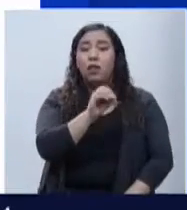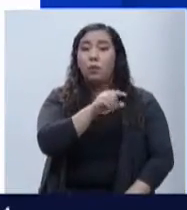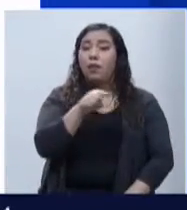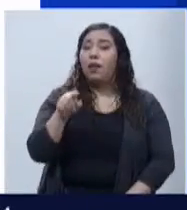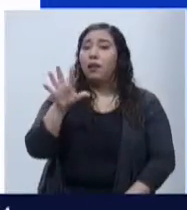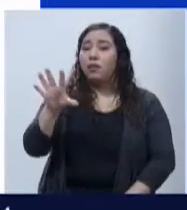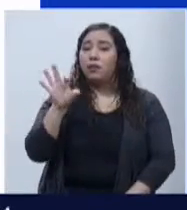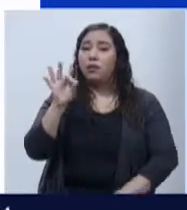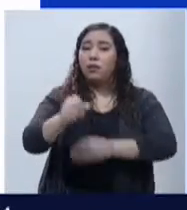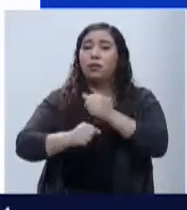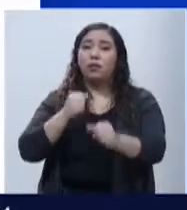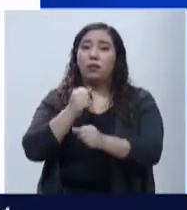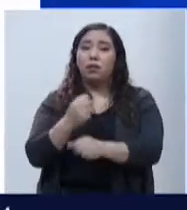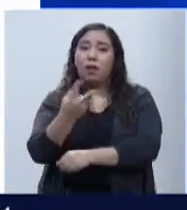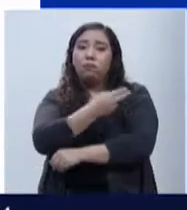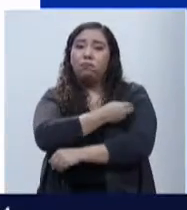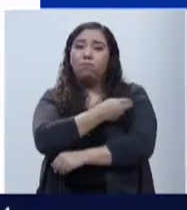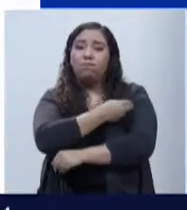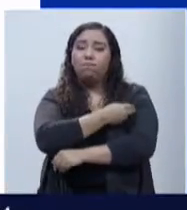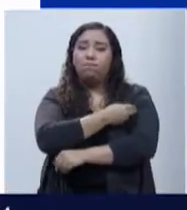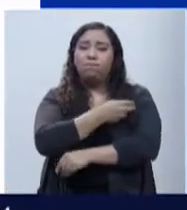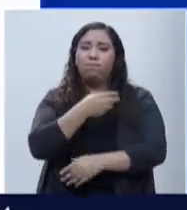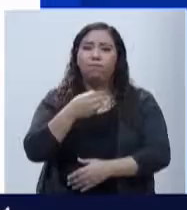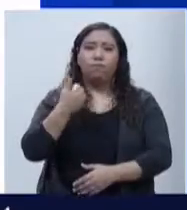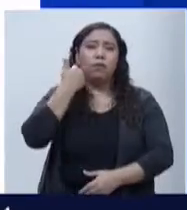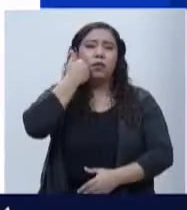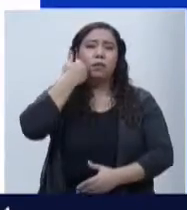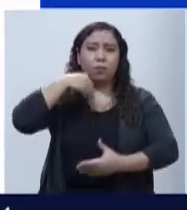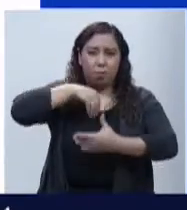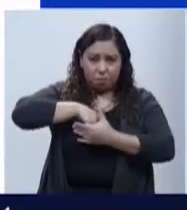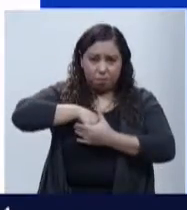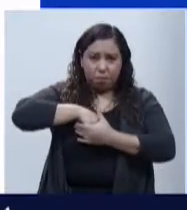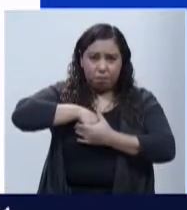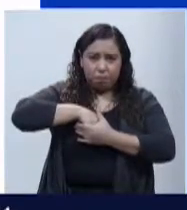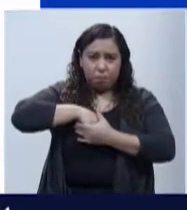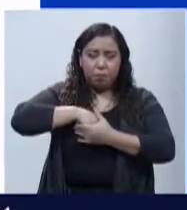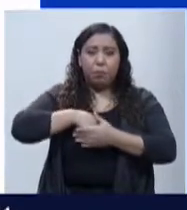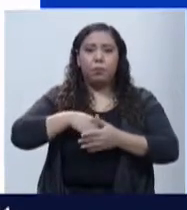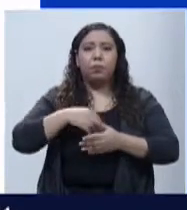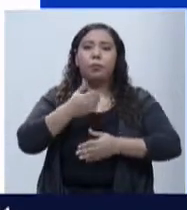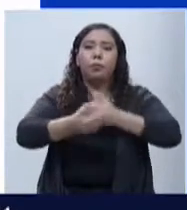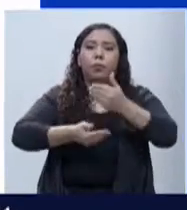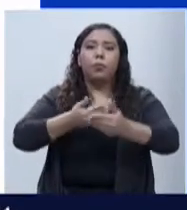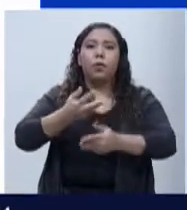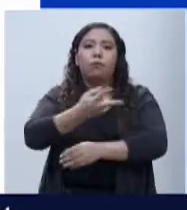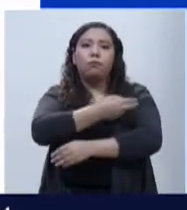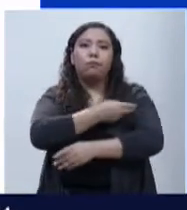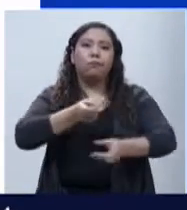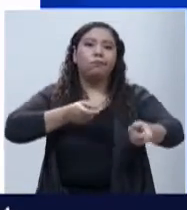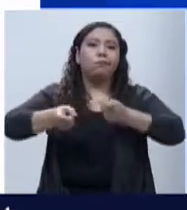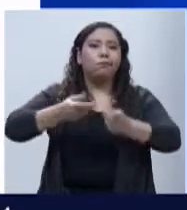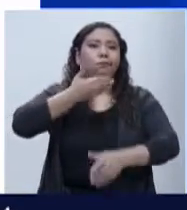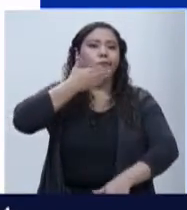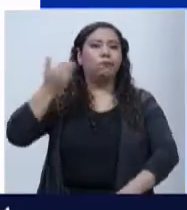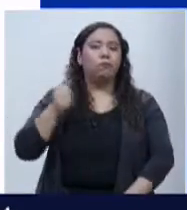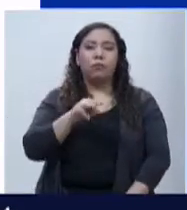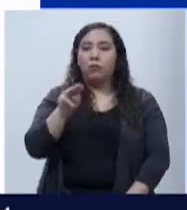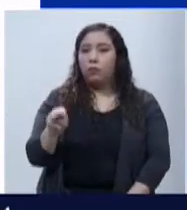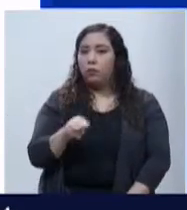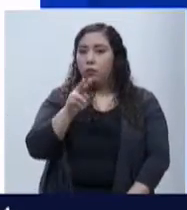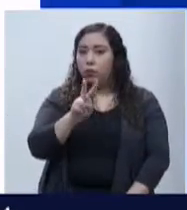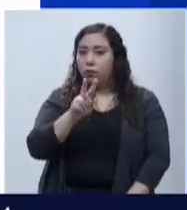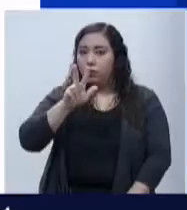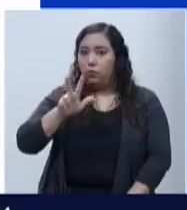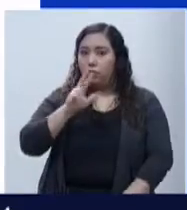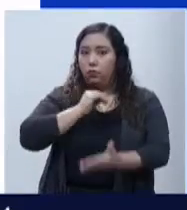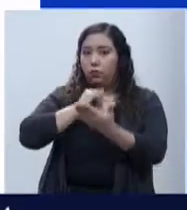al menos una comorbilidad y para un mejor control del proceso de vacunación el miércoles 23 de junio